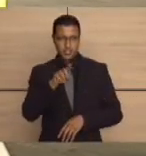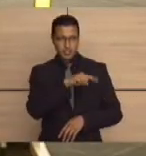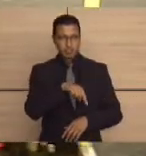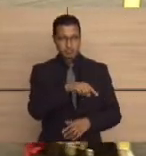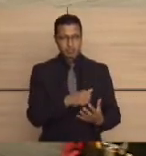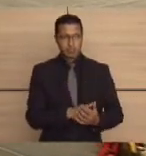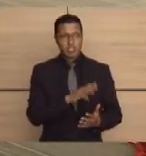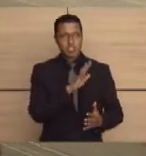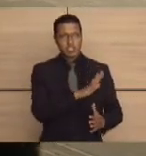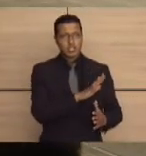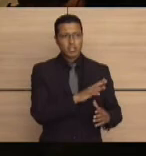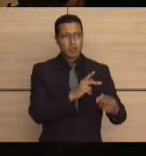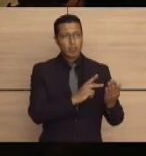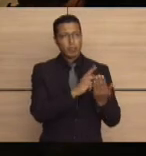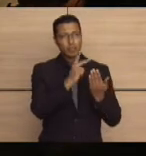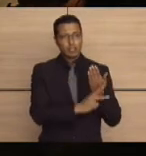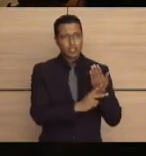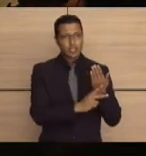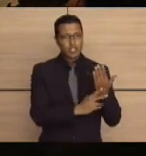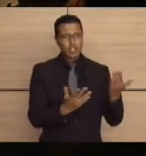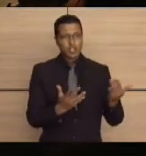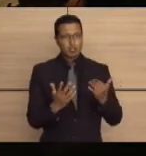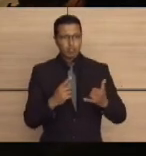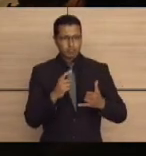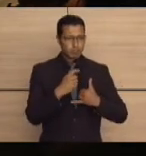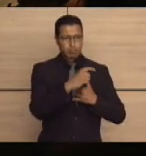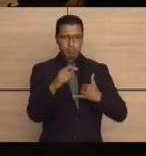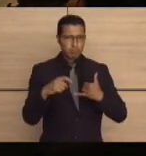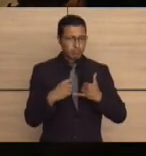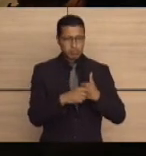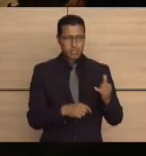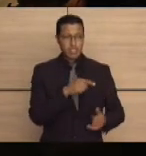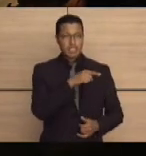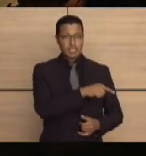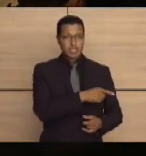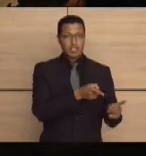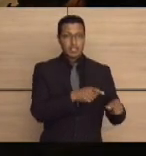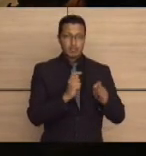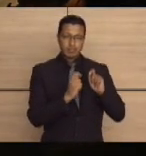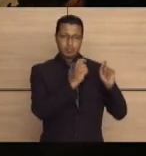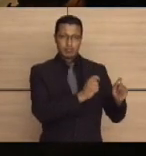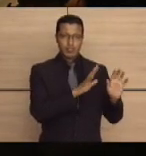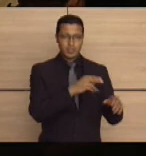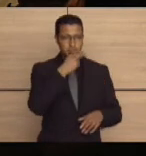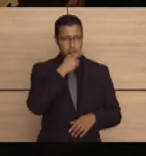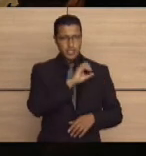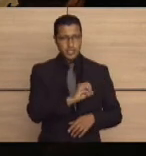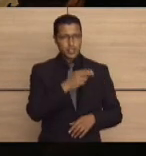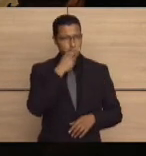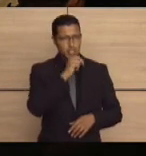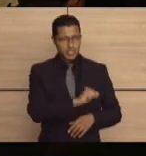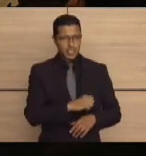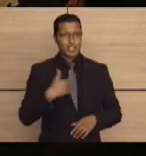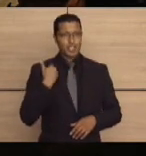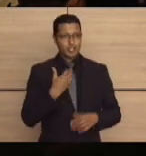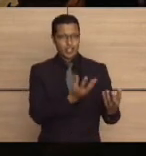Es fundador del proyecto Viajeros entre Letras. Ha sido corresponsal del Instituto Interamericano del Niño, la Niña y Adolescentes para